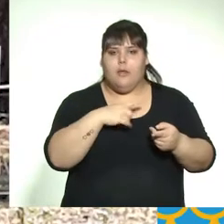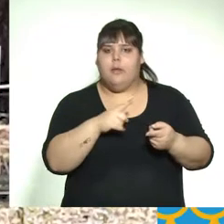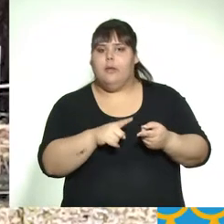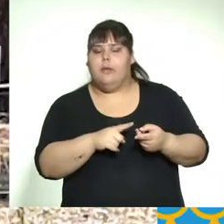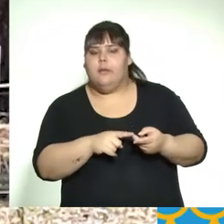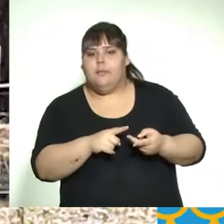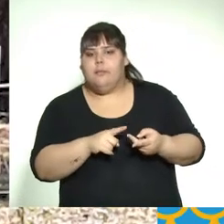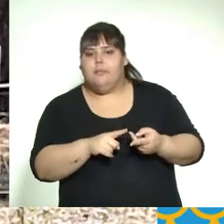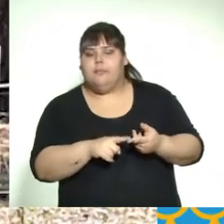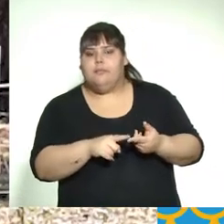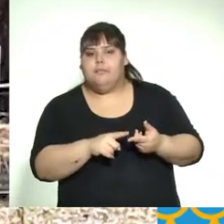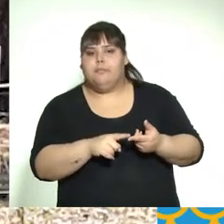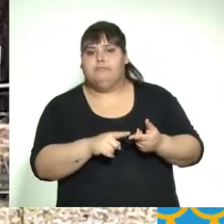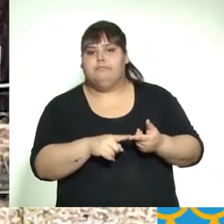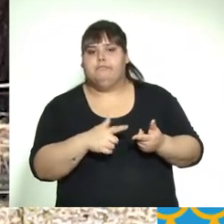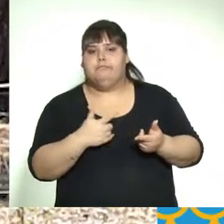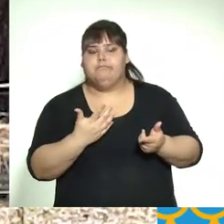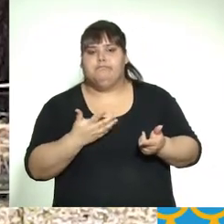algunas vaquitas,